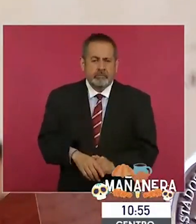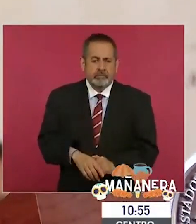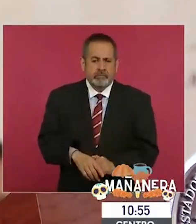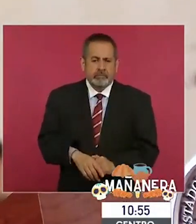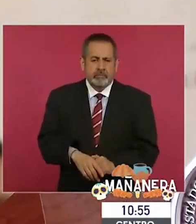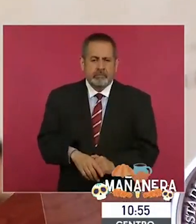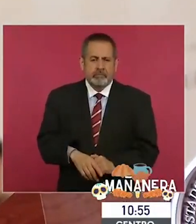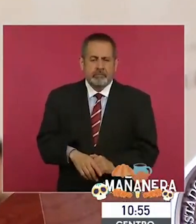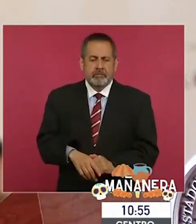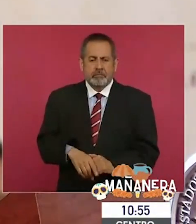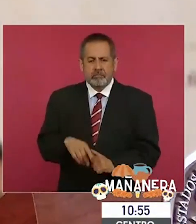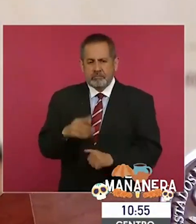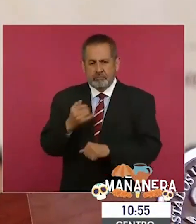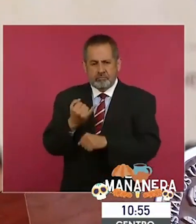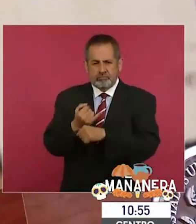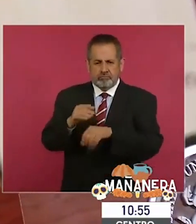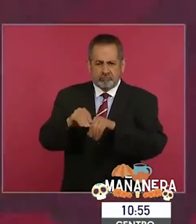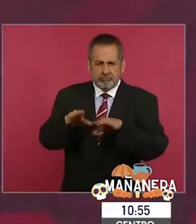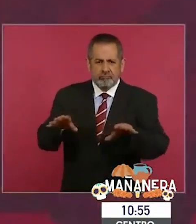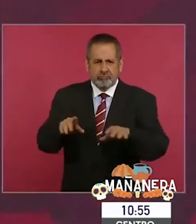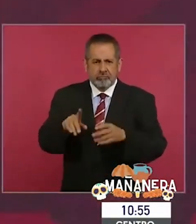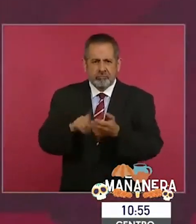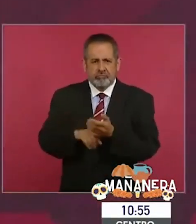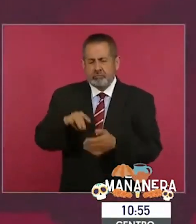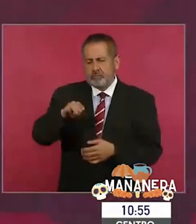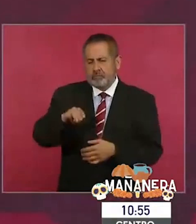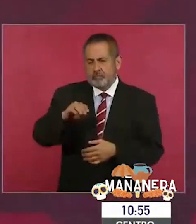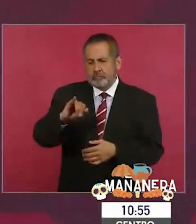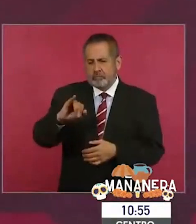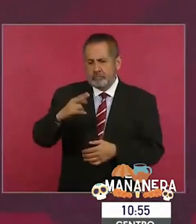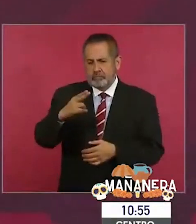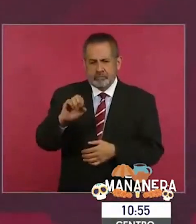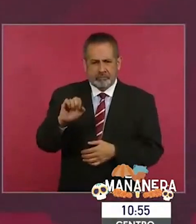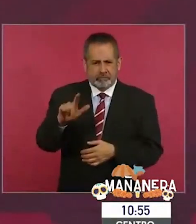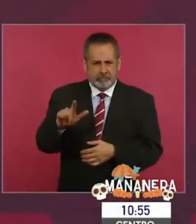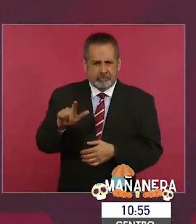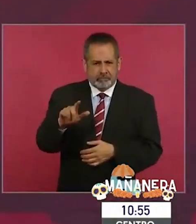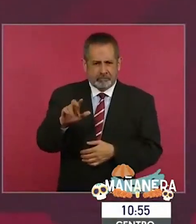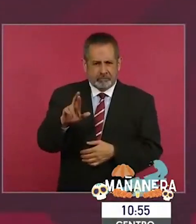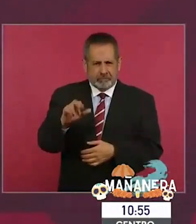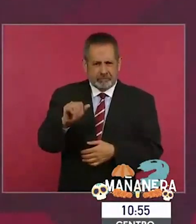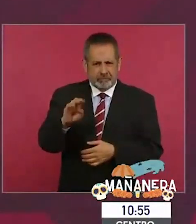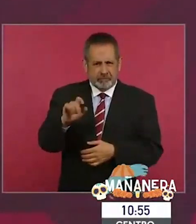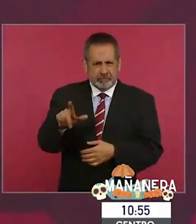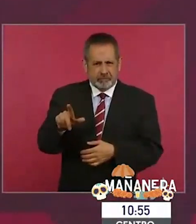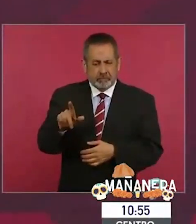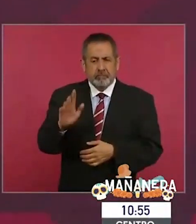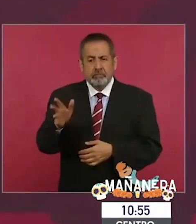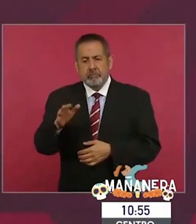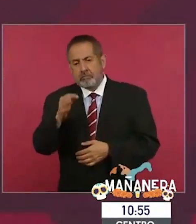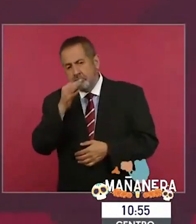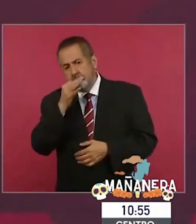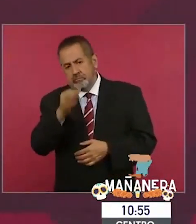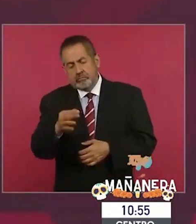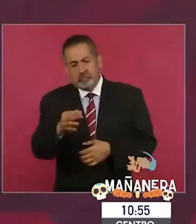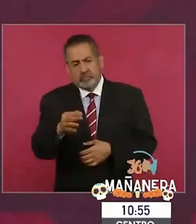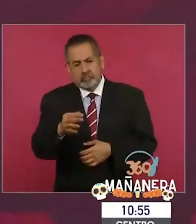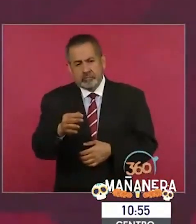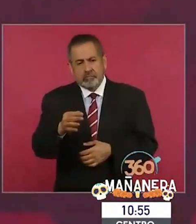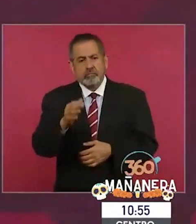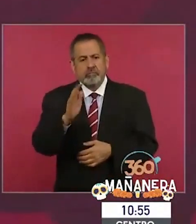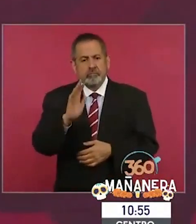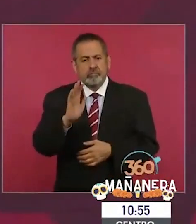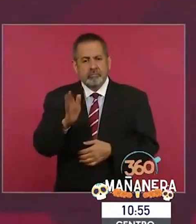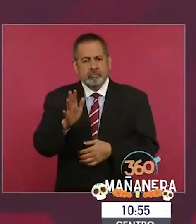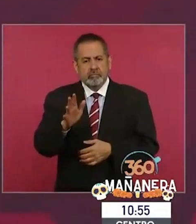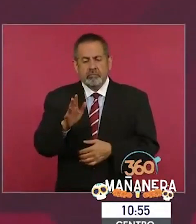¿Qué pasó? Me permito informar que Michel Rabel avisó que ya salió